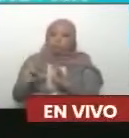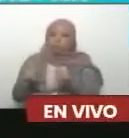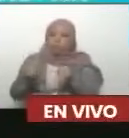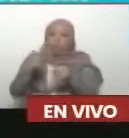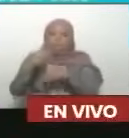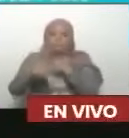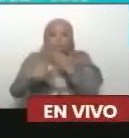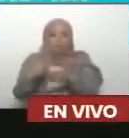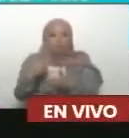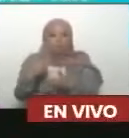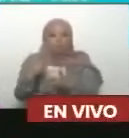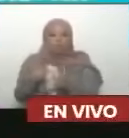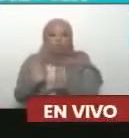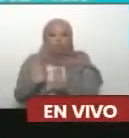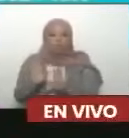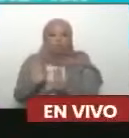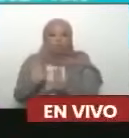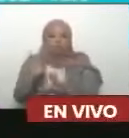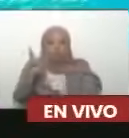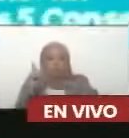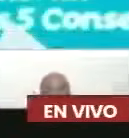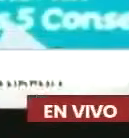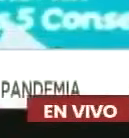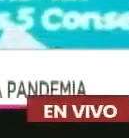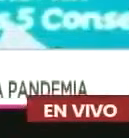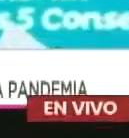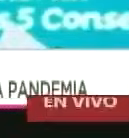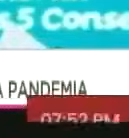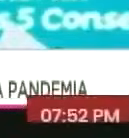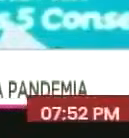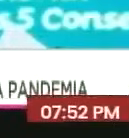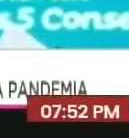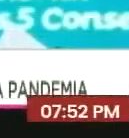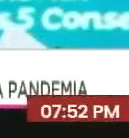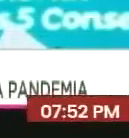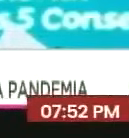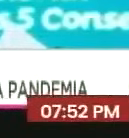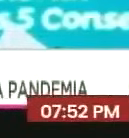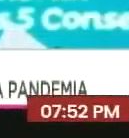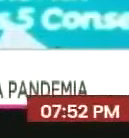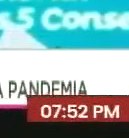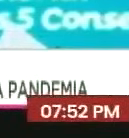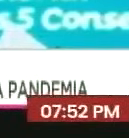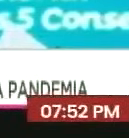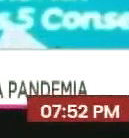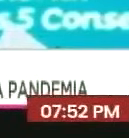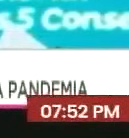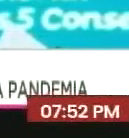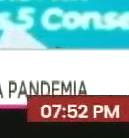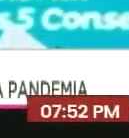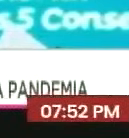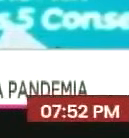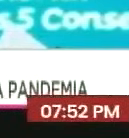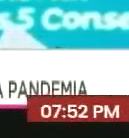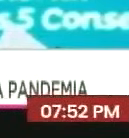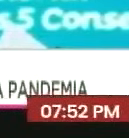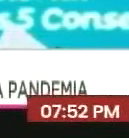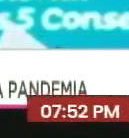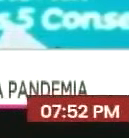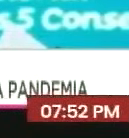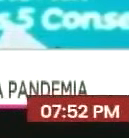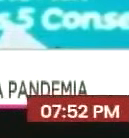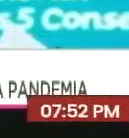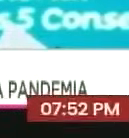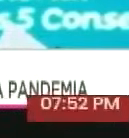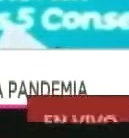a paso en el segundo semestre de 2021, finales de 2021. Ya entonces,